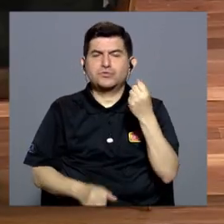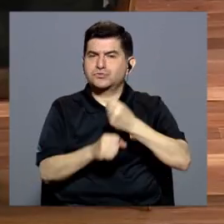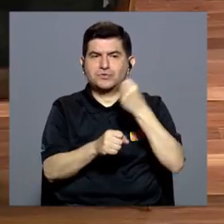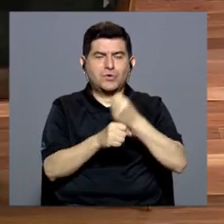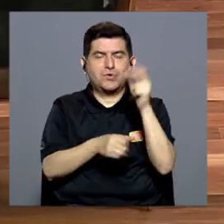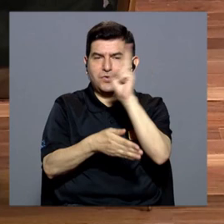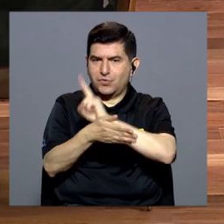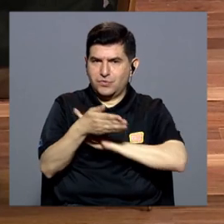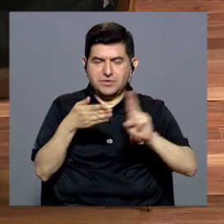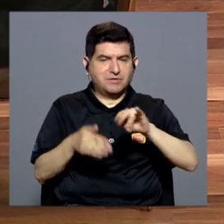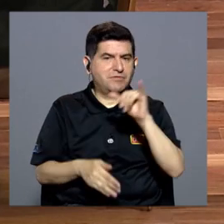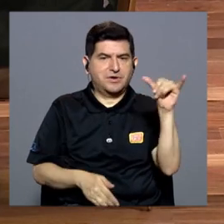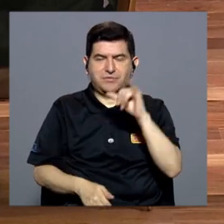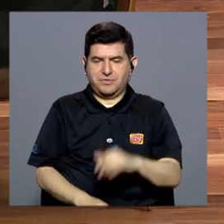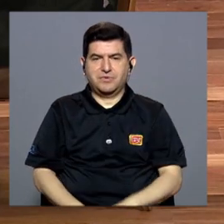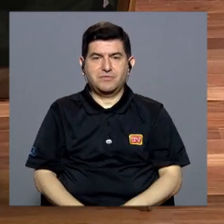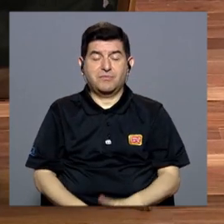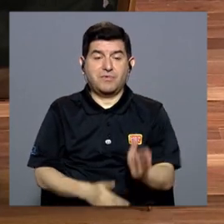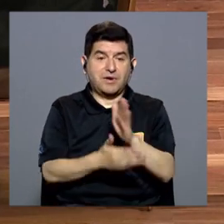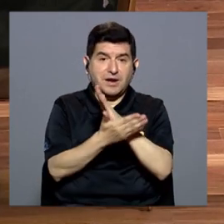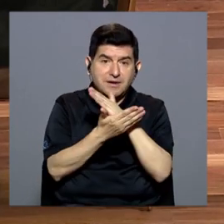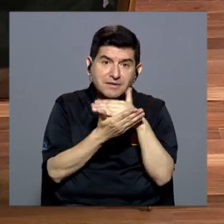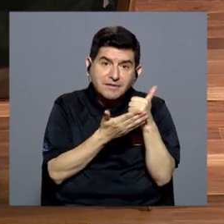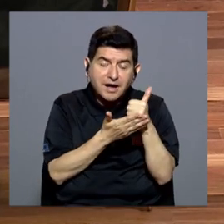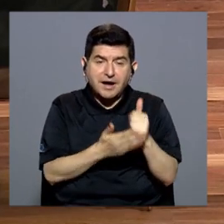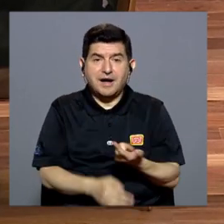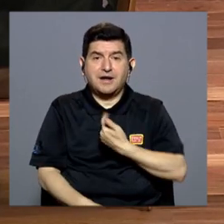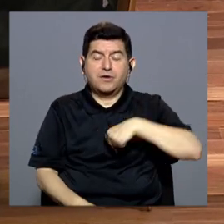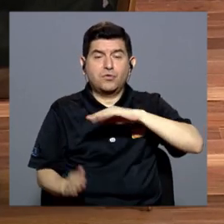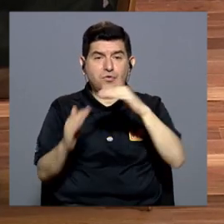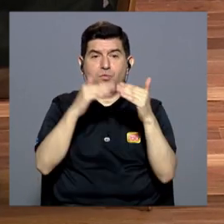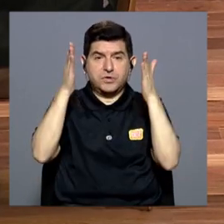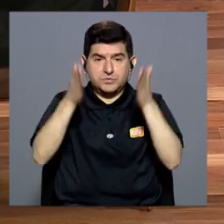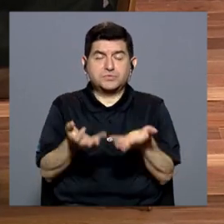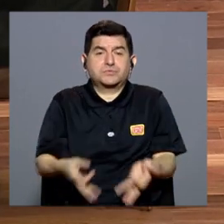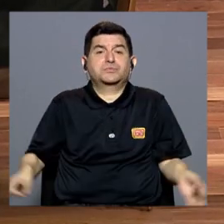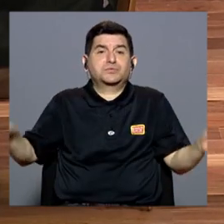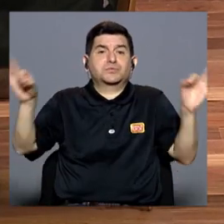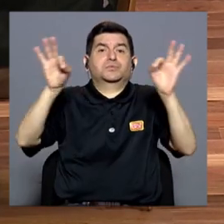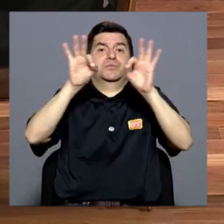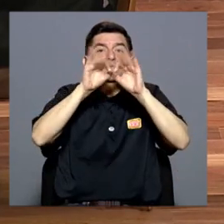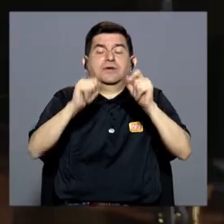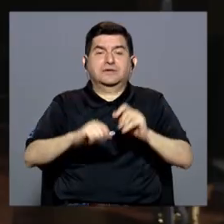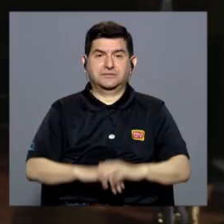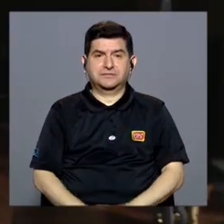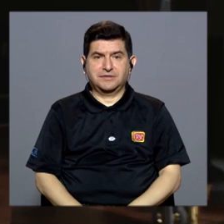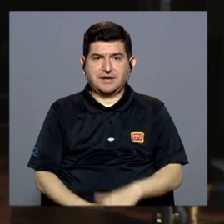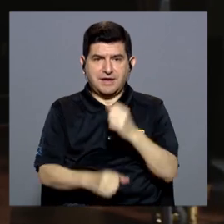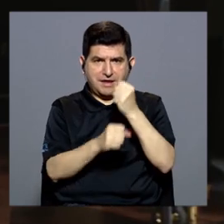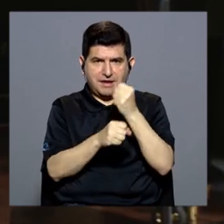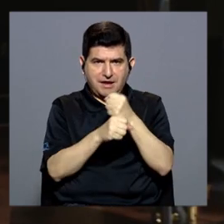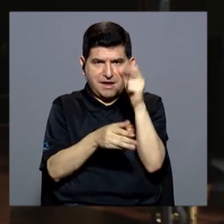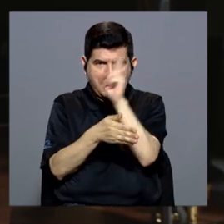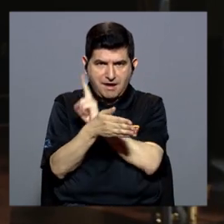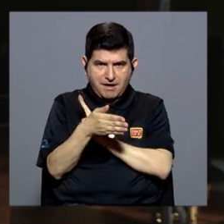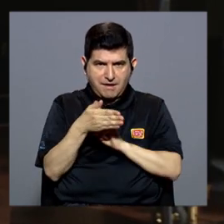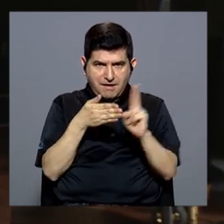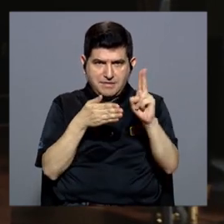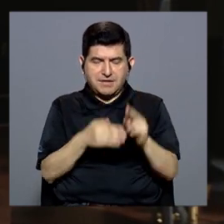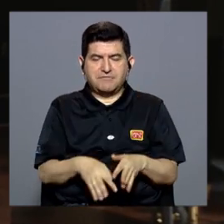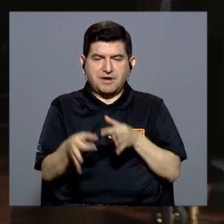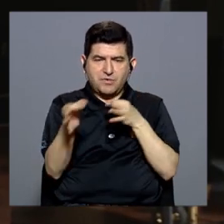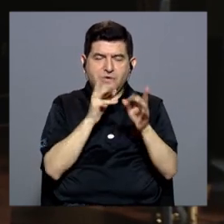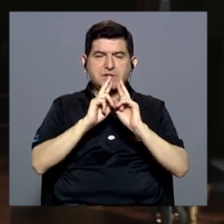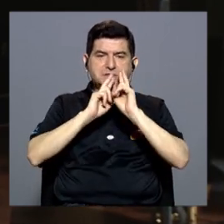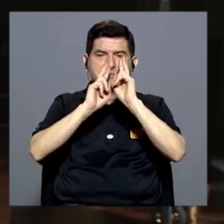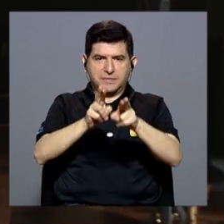la universidad, sino también sobre algo que para nuestra ciudadanía es fundamental, y es que la labor de la universidad rinda